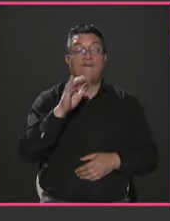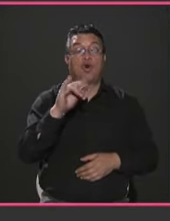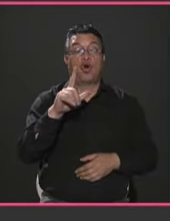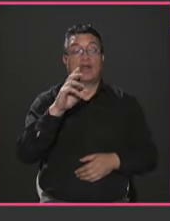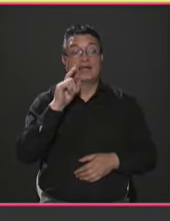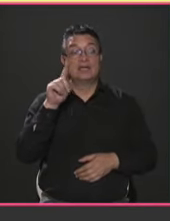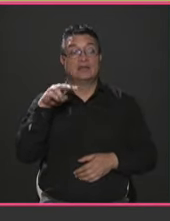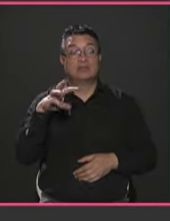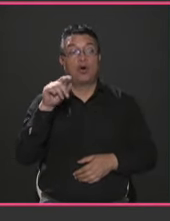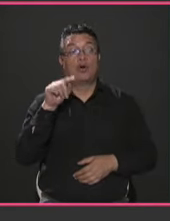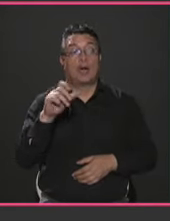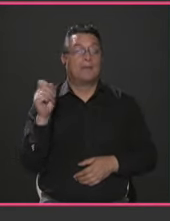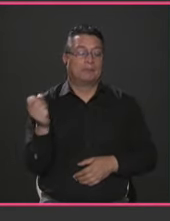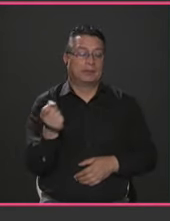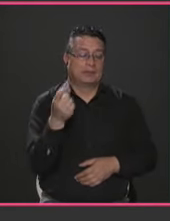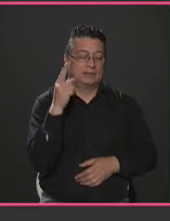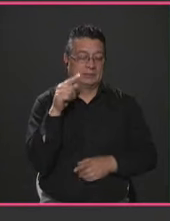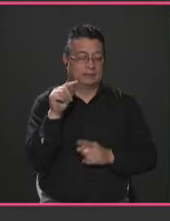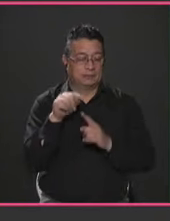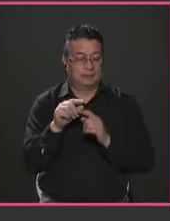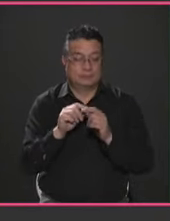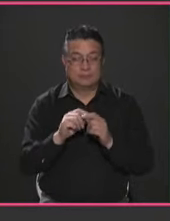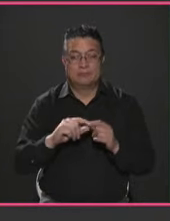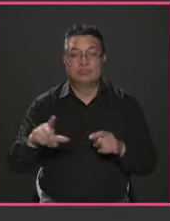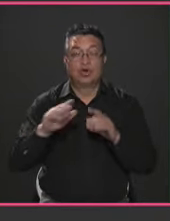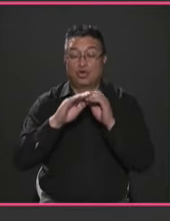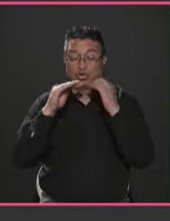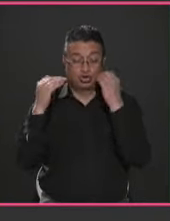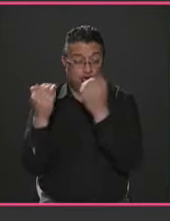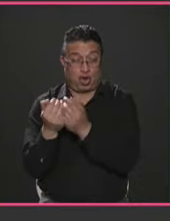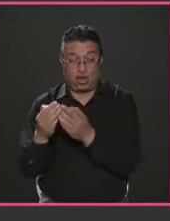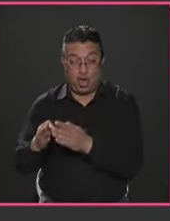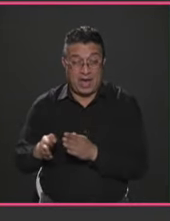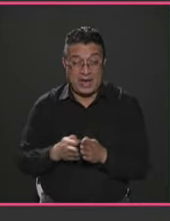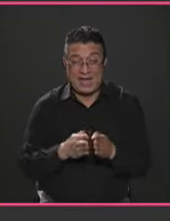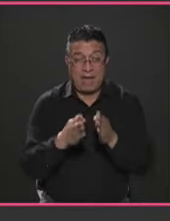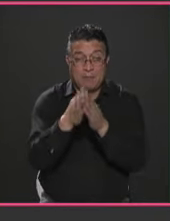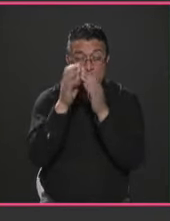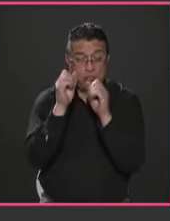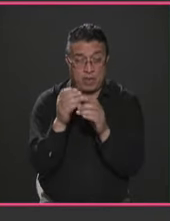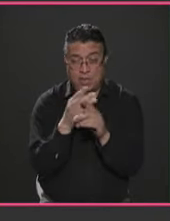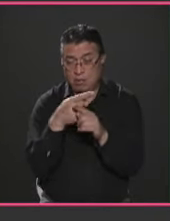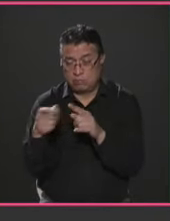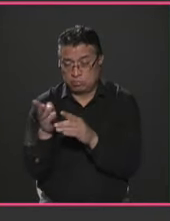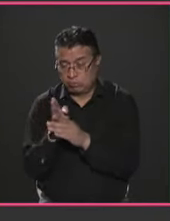principio de entropía del metabolismo que quiere decir que todos estos caminos que son